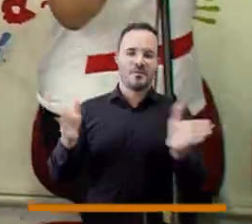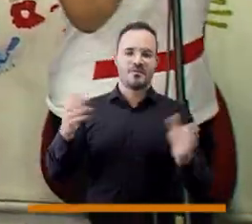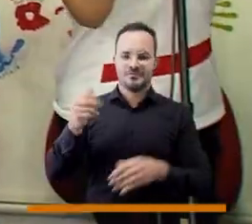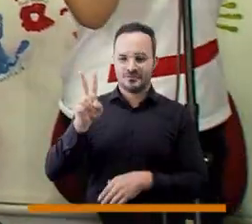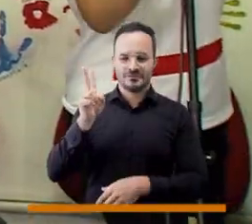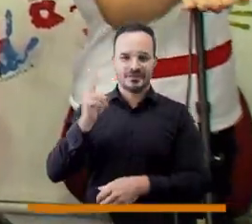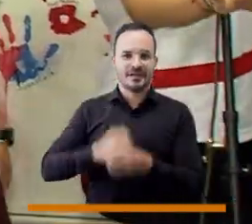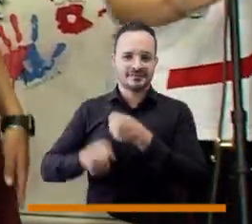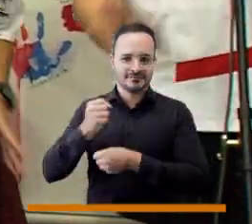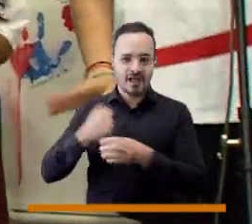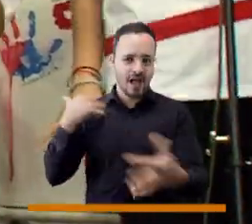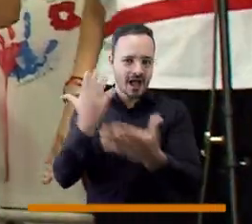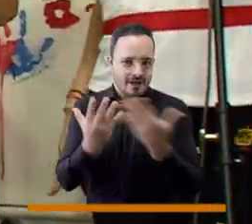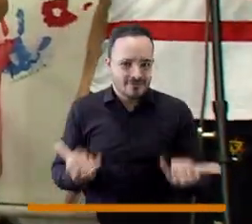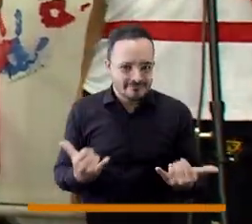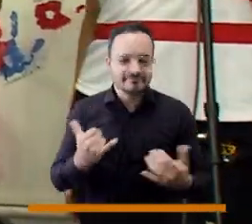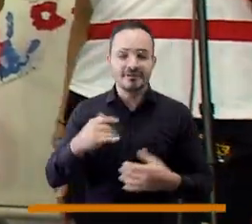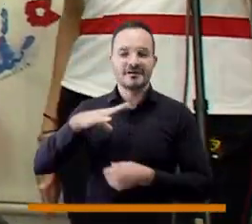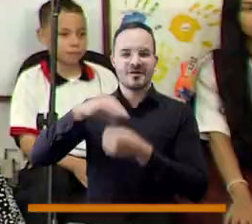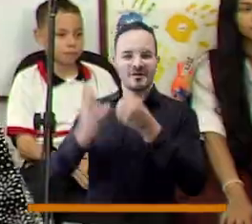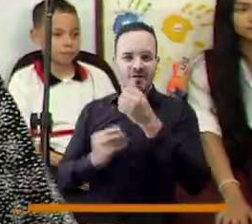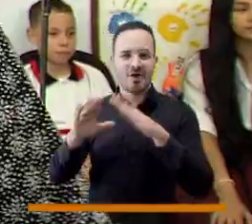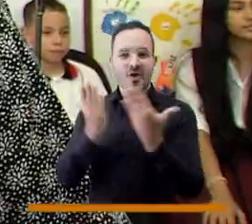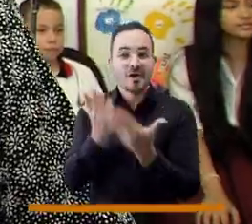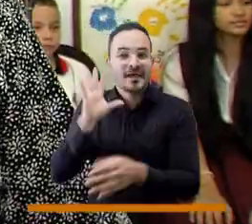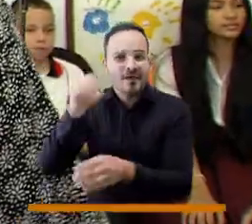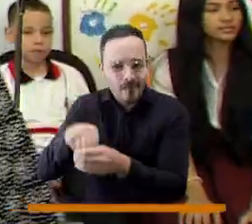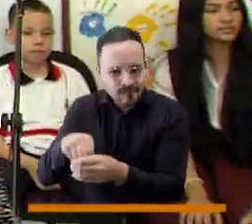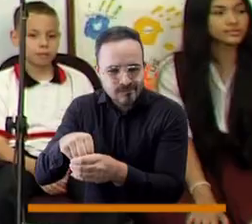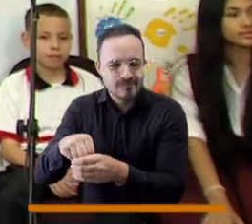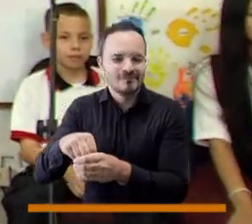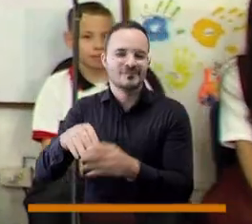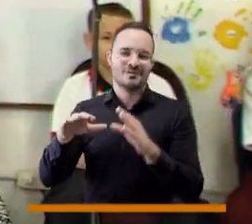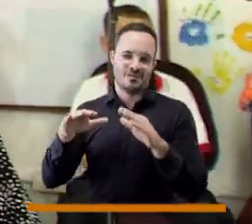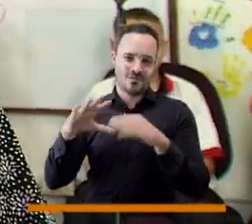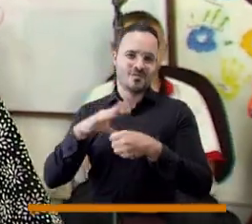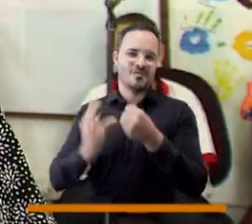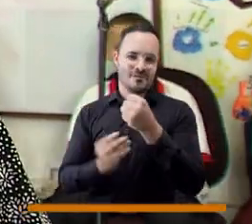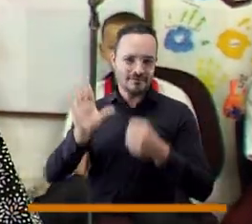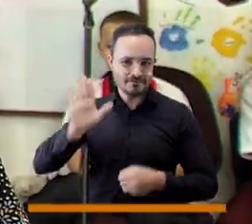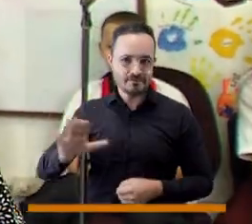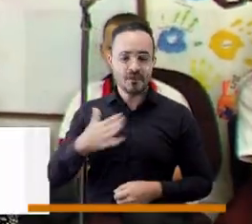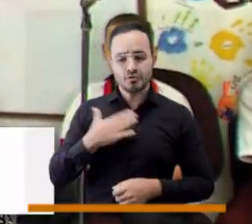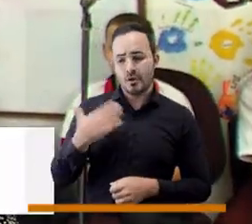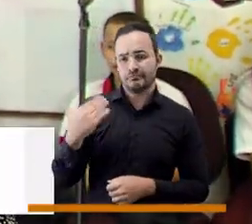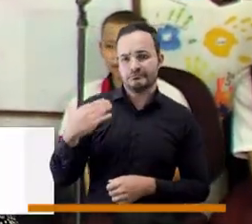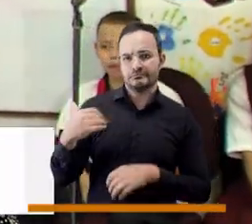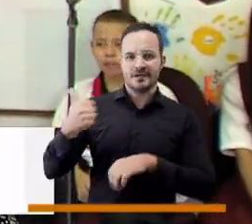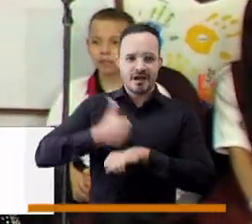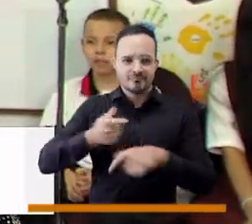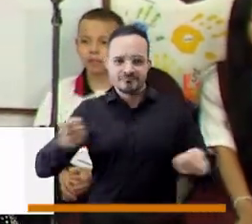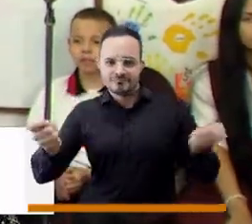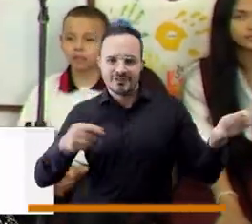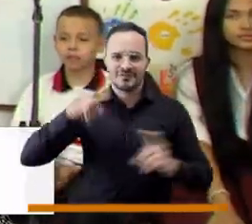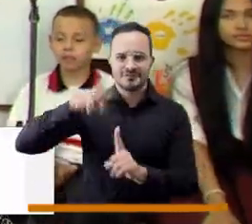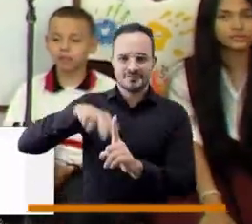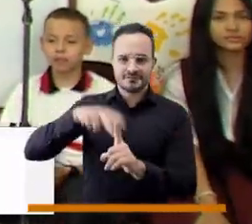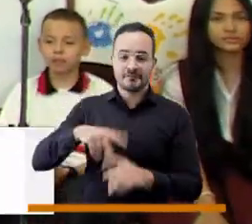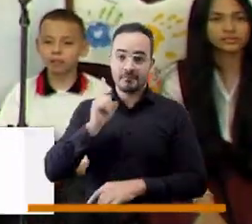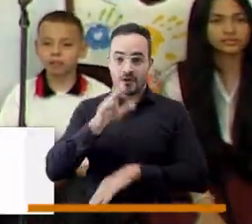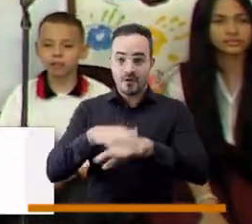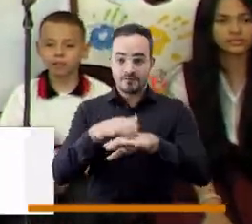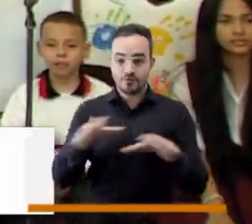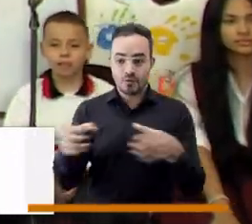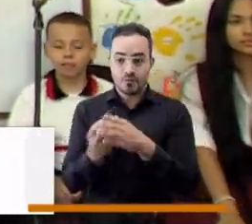años en el Colegio de la UPB. En el proceso llevo yo apenas 10 meses. El grupo como tal es del